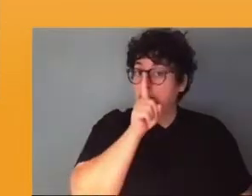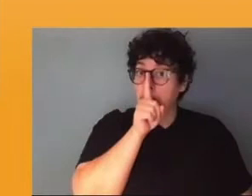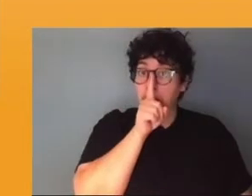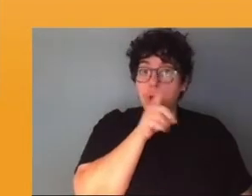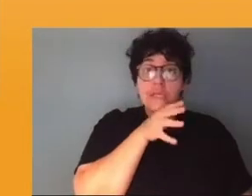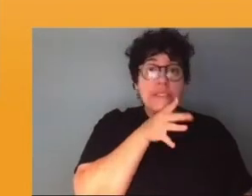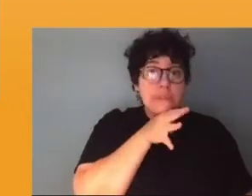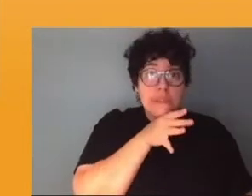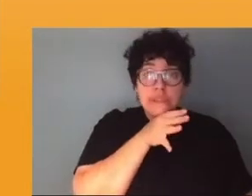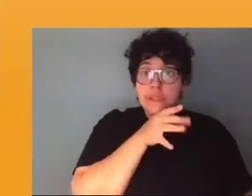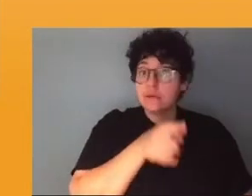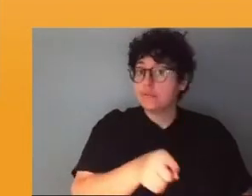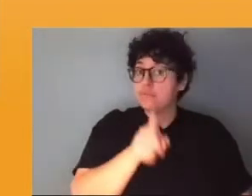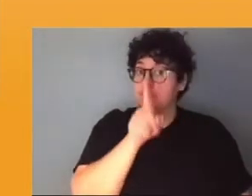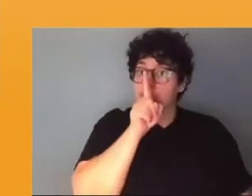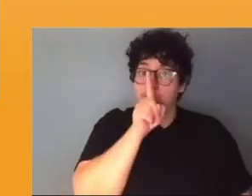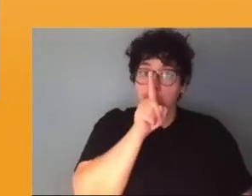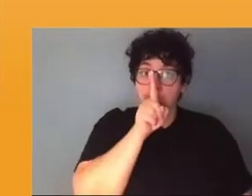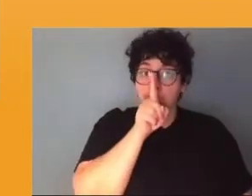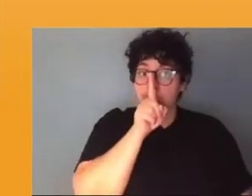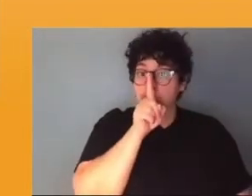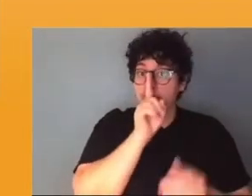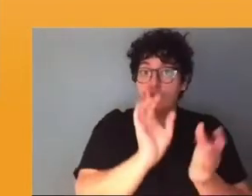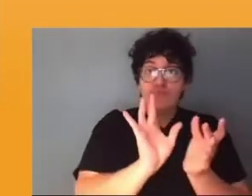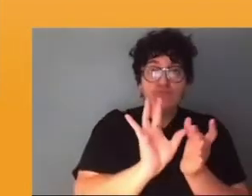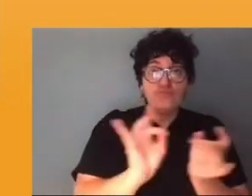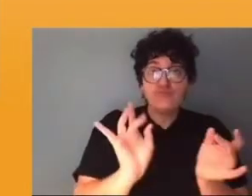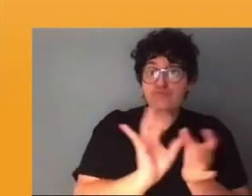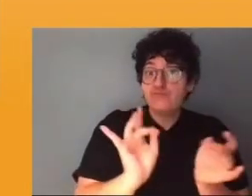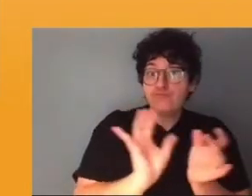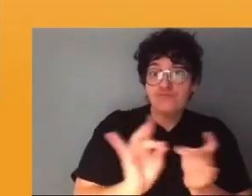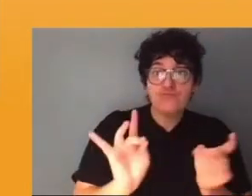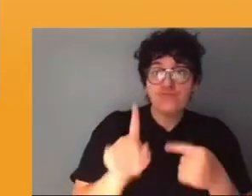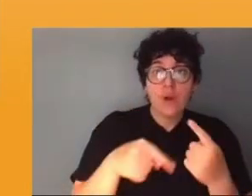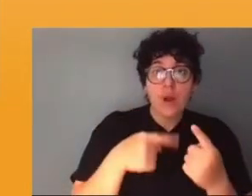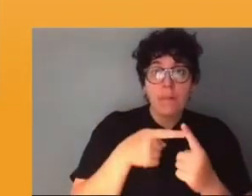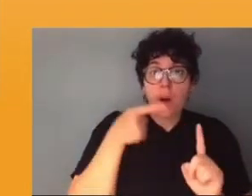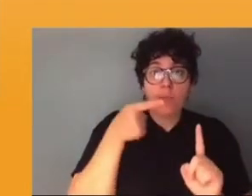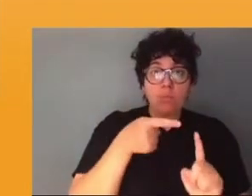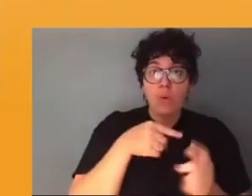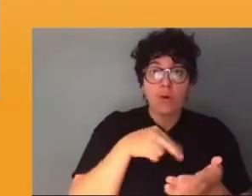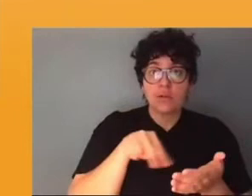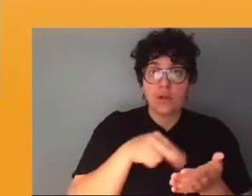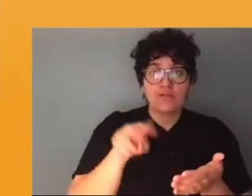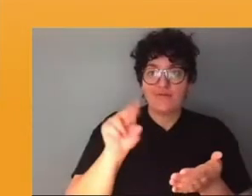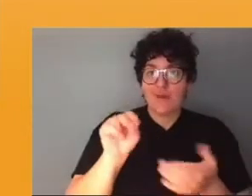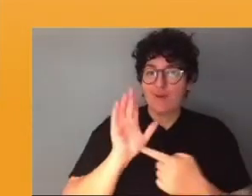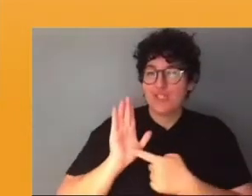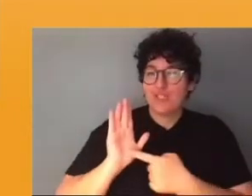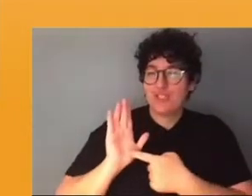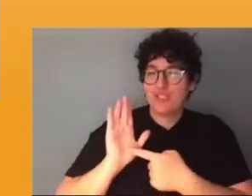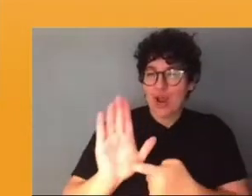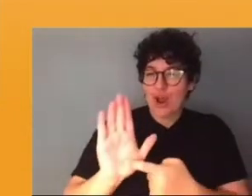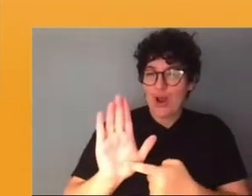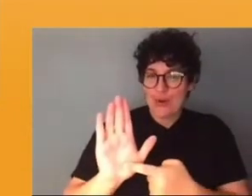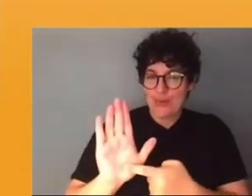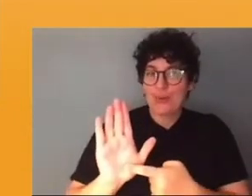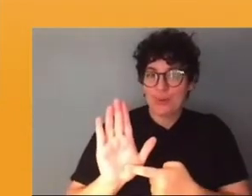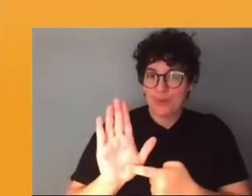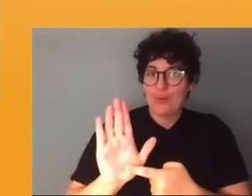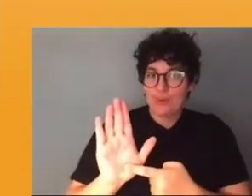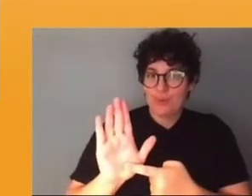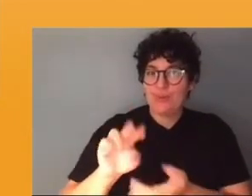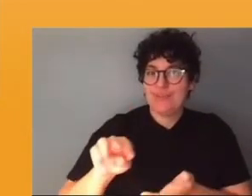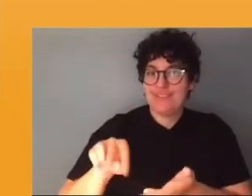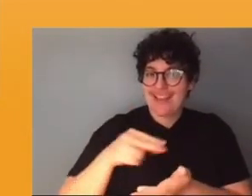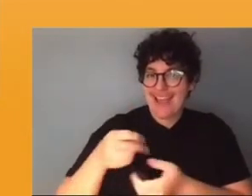narrar de qué se trata la danza, de qué se trata el baile. Queremos demostrarle